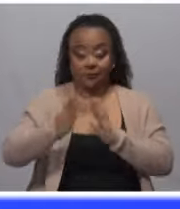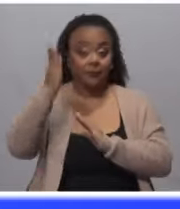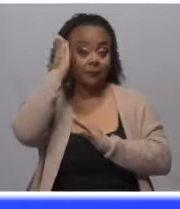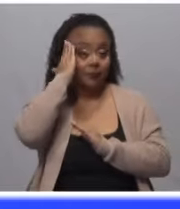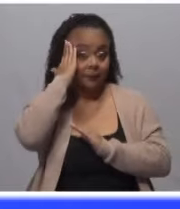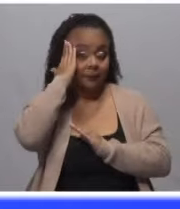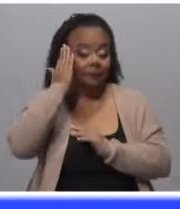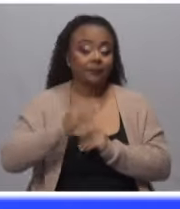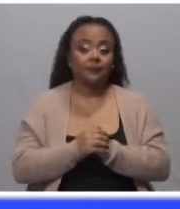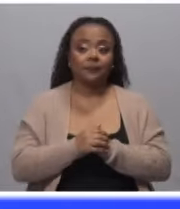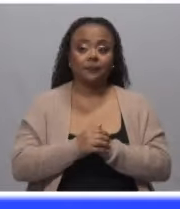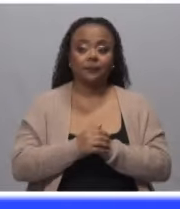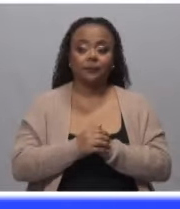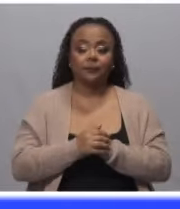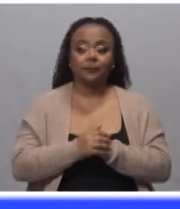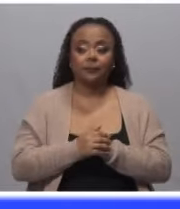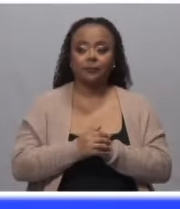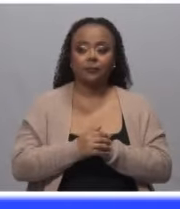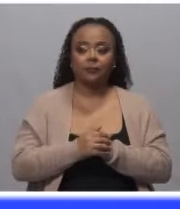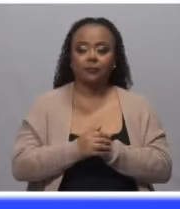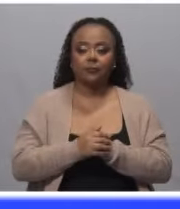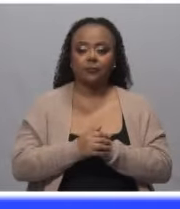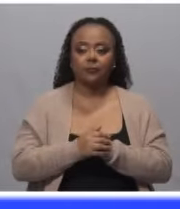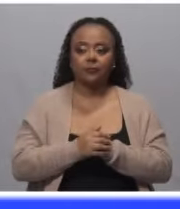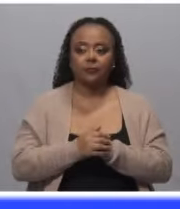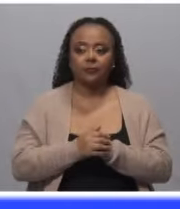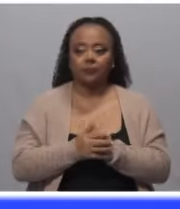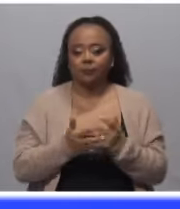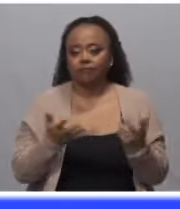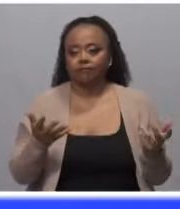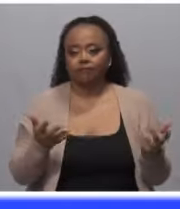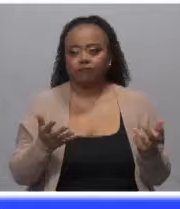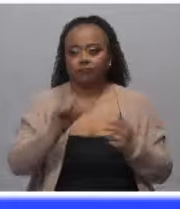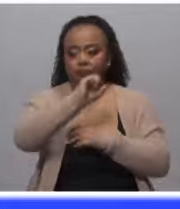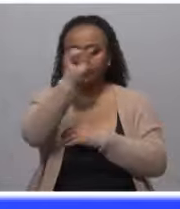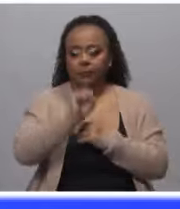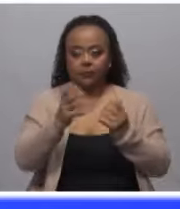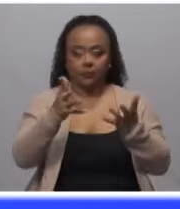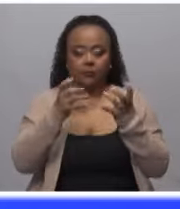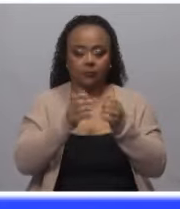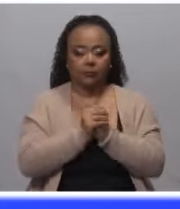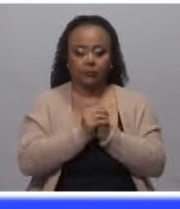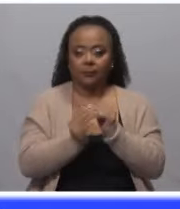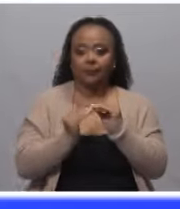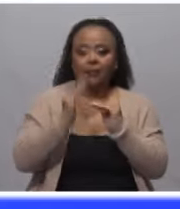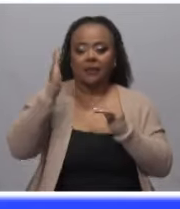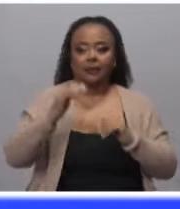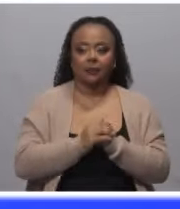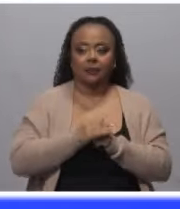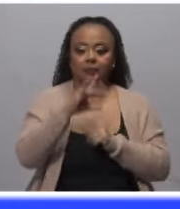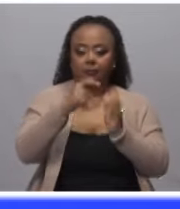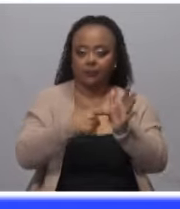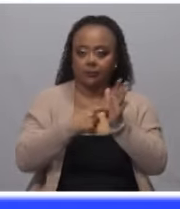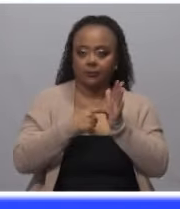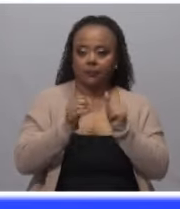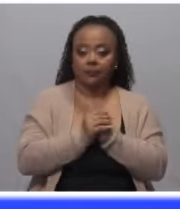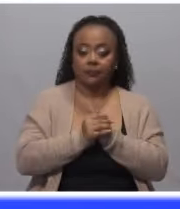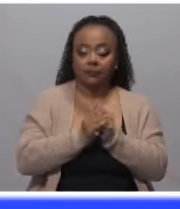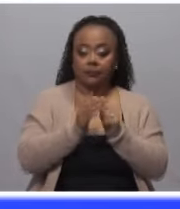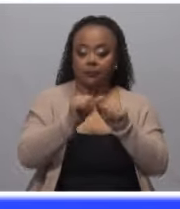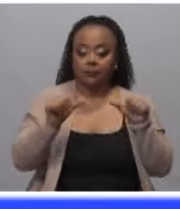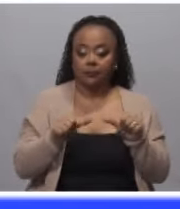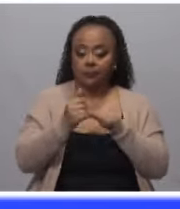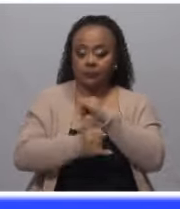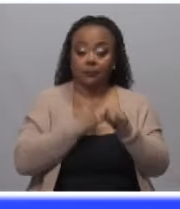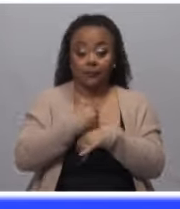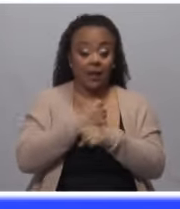priza sabe definitivamente que eh el saiso quiere trascender un poco más y le está exigiendo que en el plano internacional